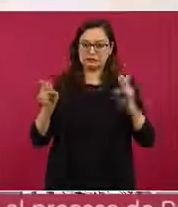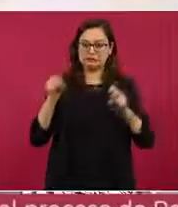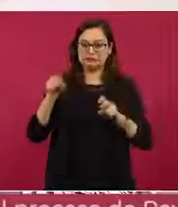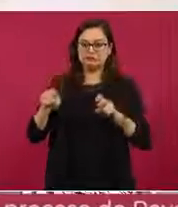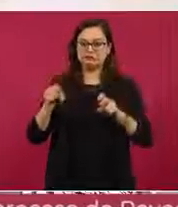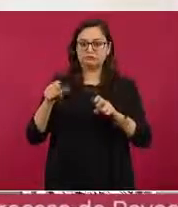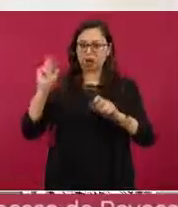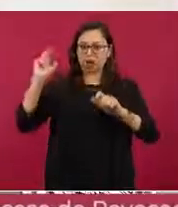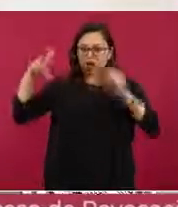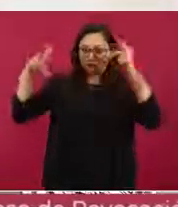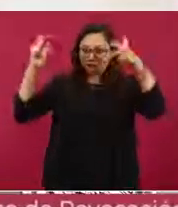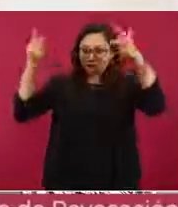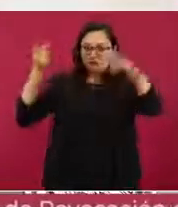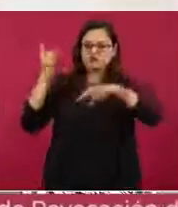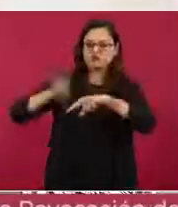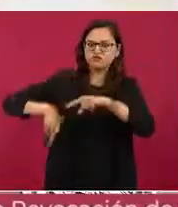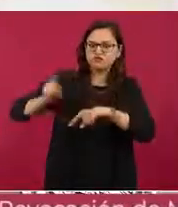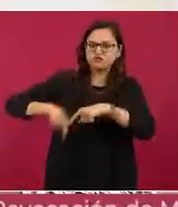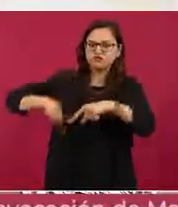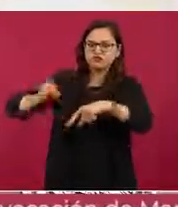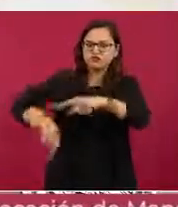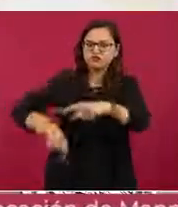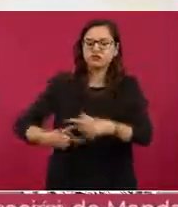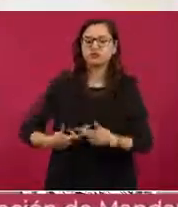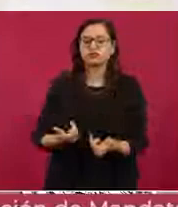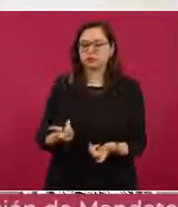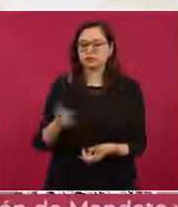está destruyendo cámaras